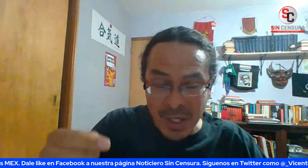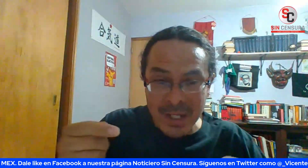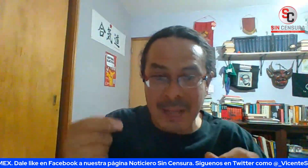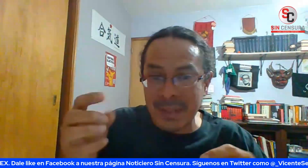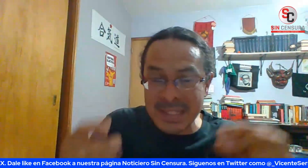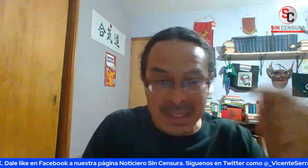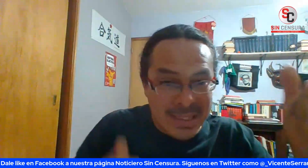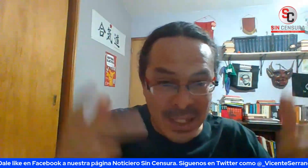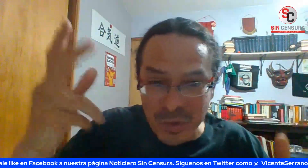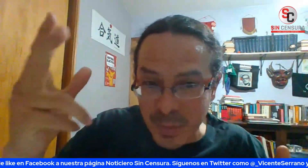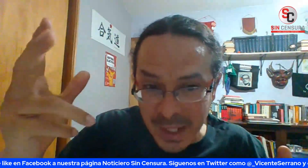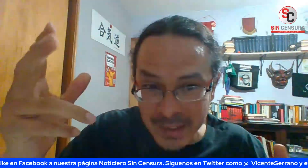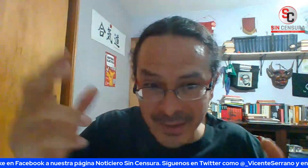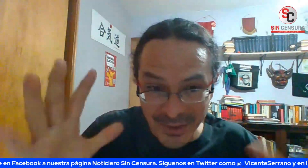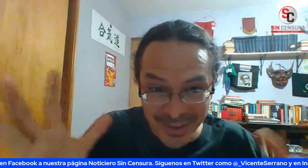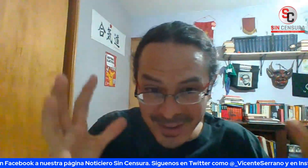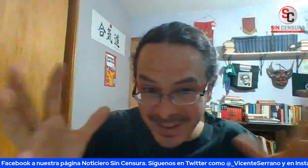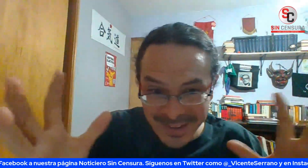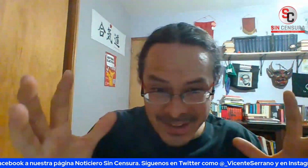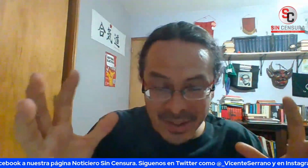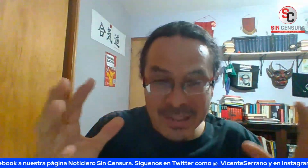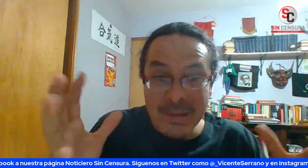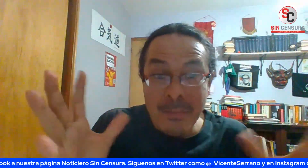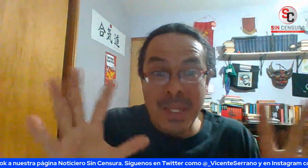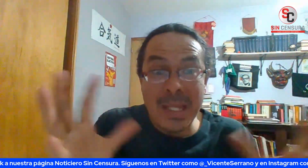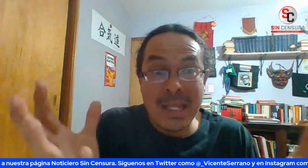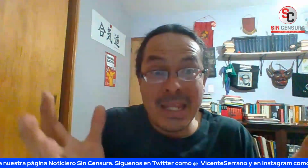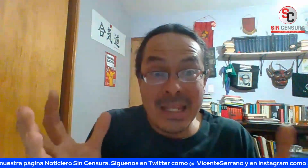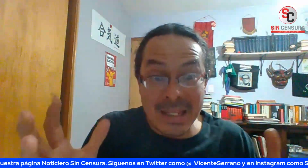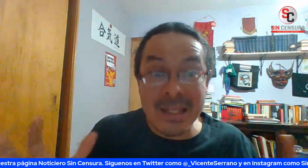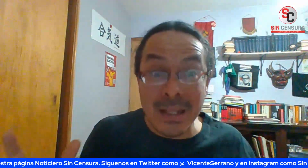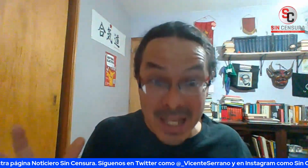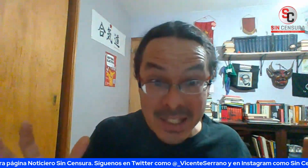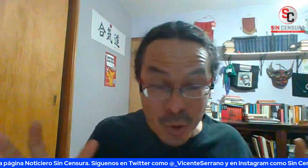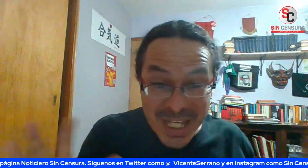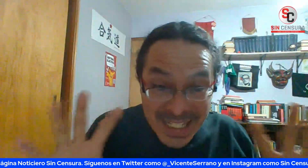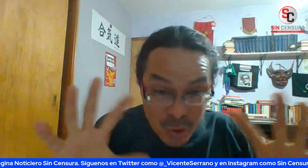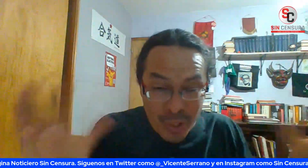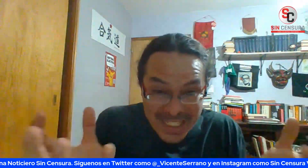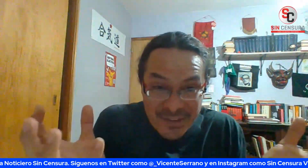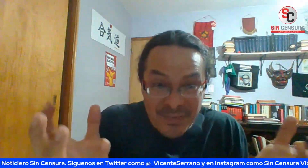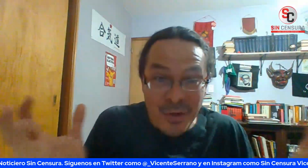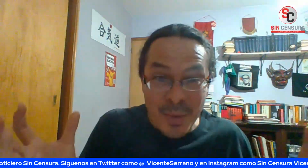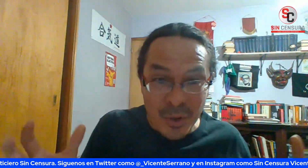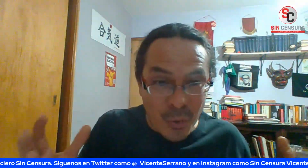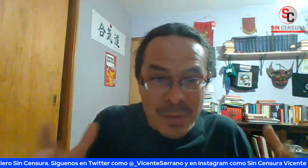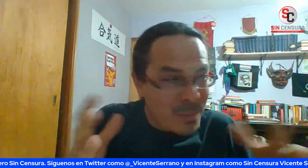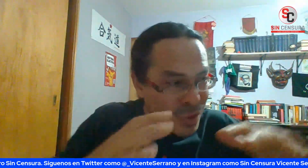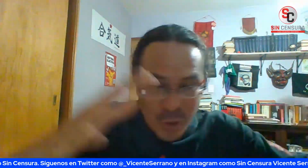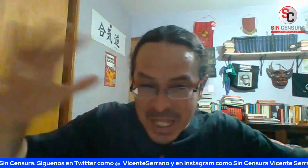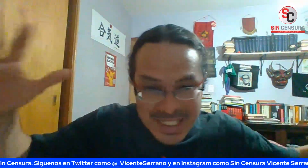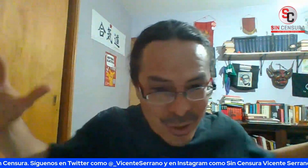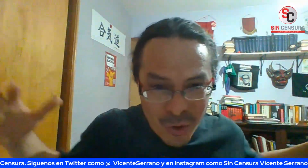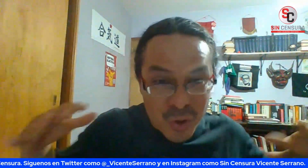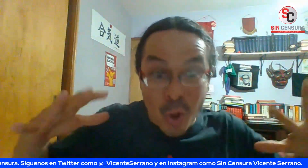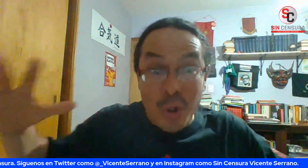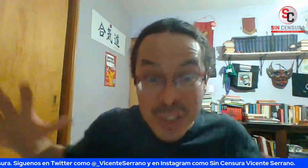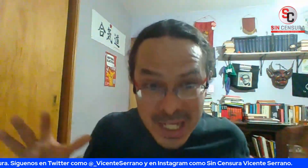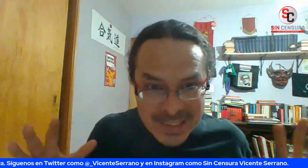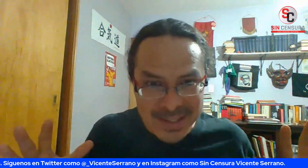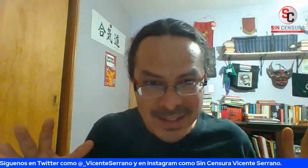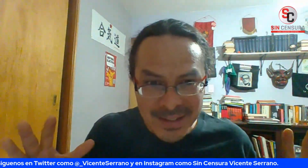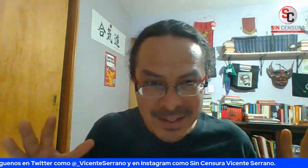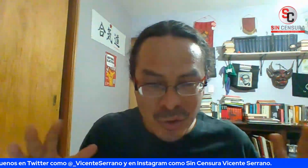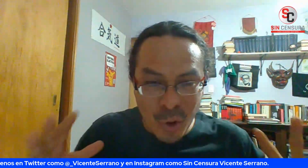futuro ahora y el presente nos va, sí. ¿no? Confuso. Ese fenómeno lo vivimos todas y todos